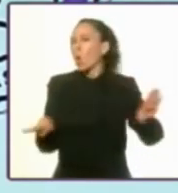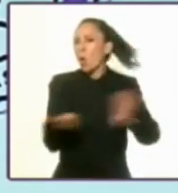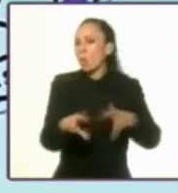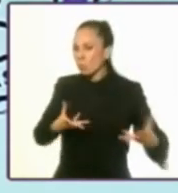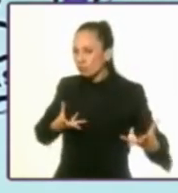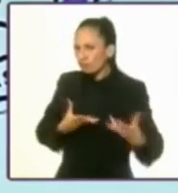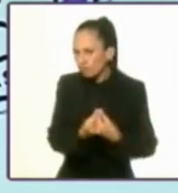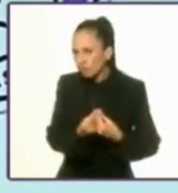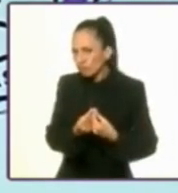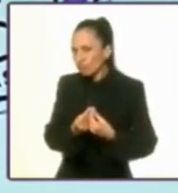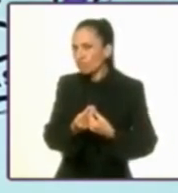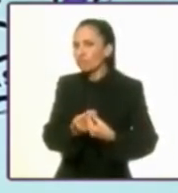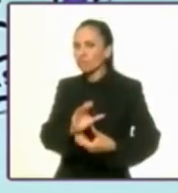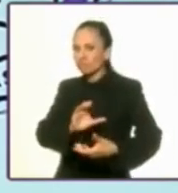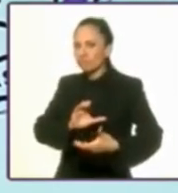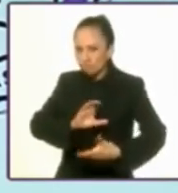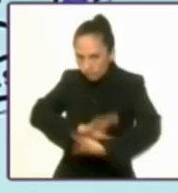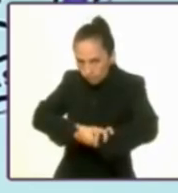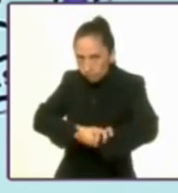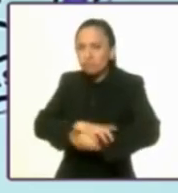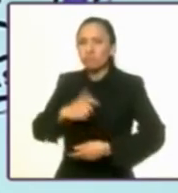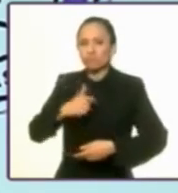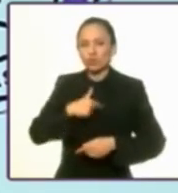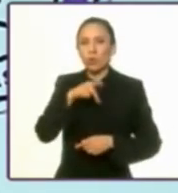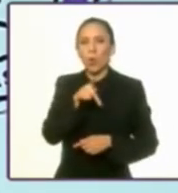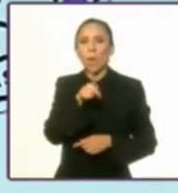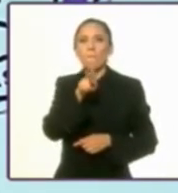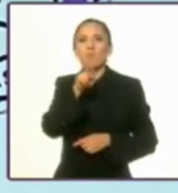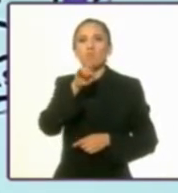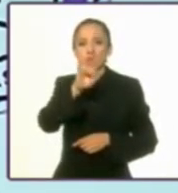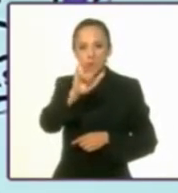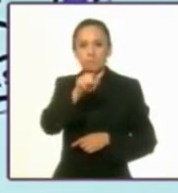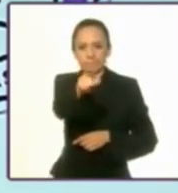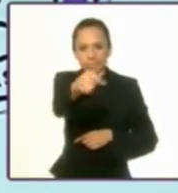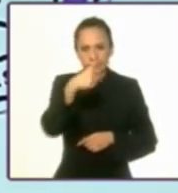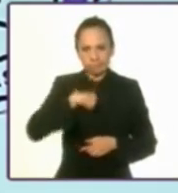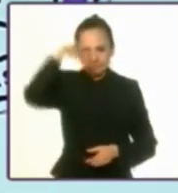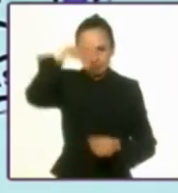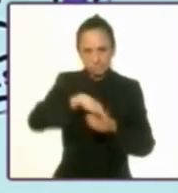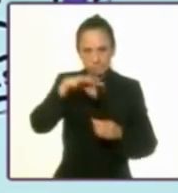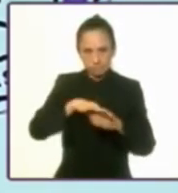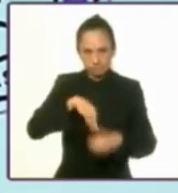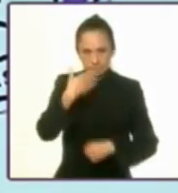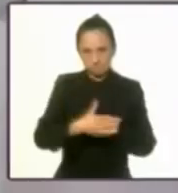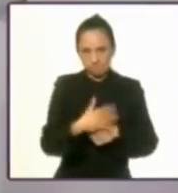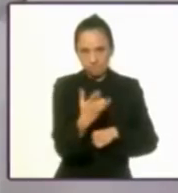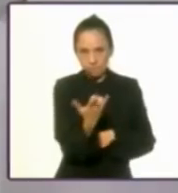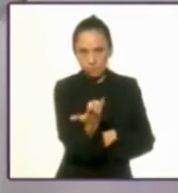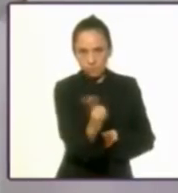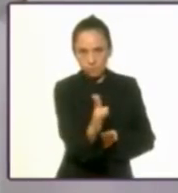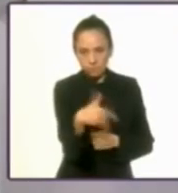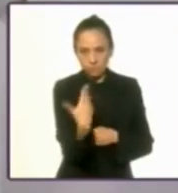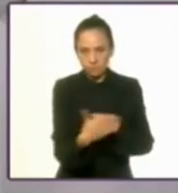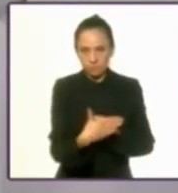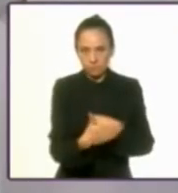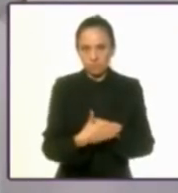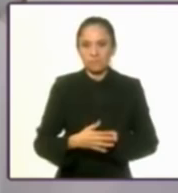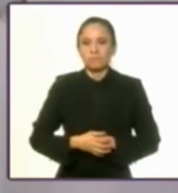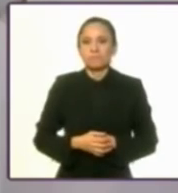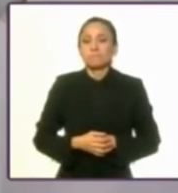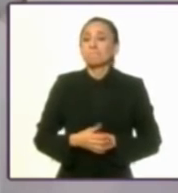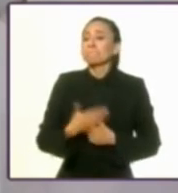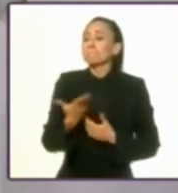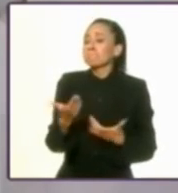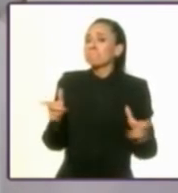transformarla soy publicar pinter voten por mí este primero de julio mensaje de